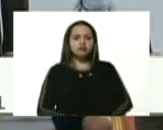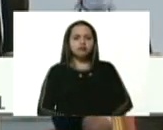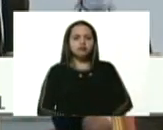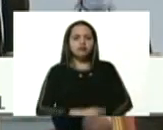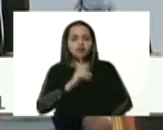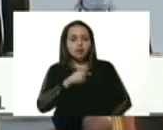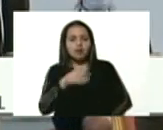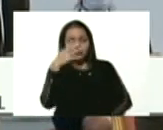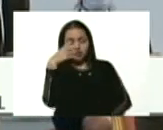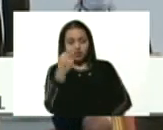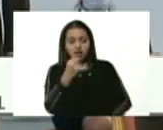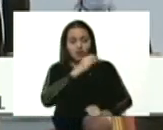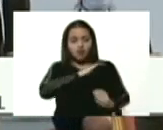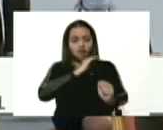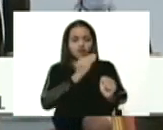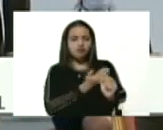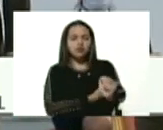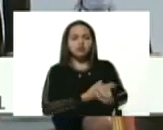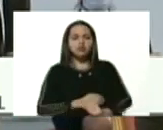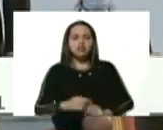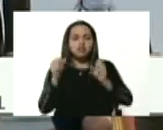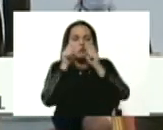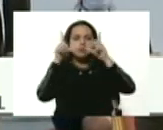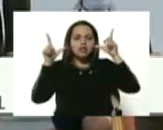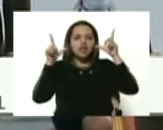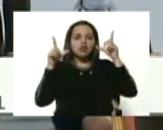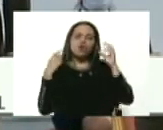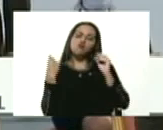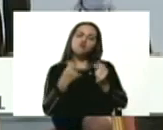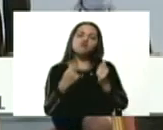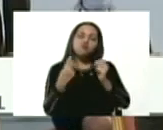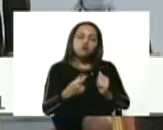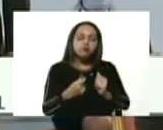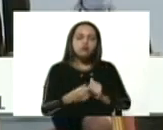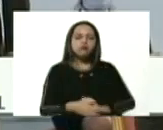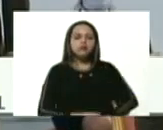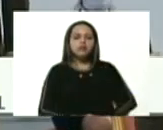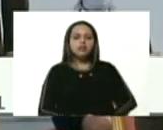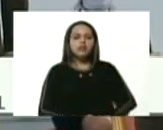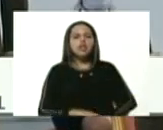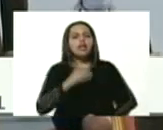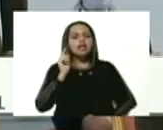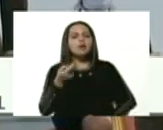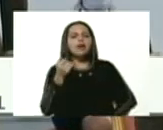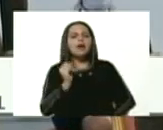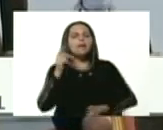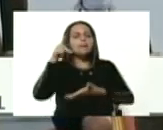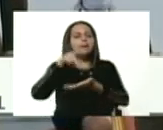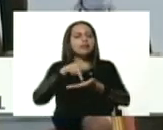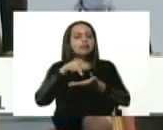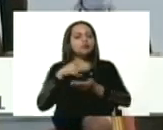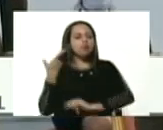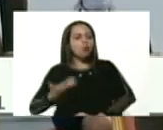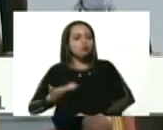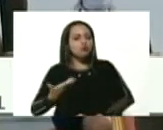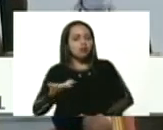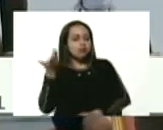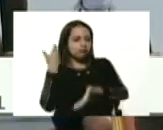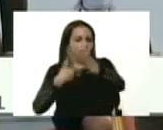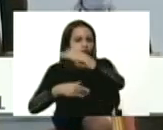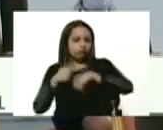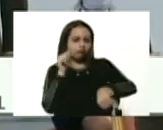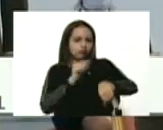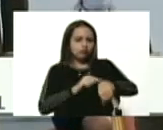entender las fuerzas que despertaron, que se activaron y que fueron protagonistas de aquel tiempo histórico.